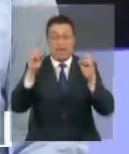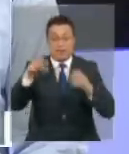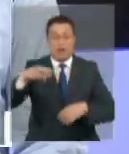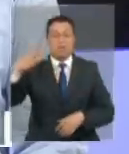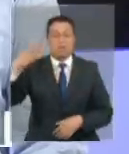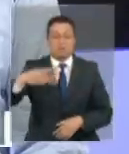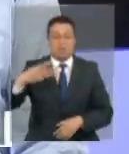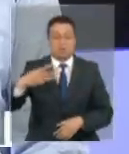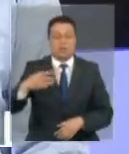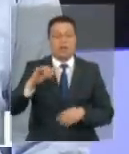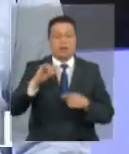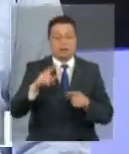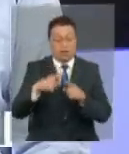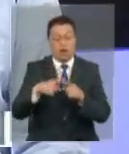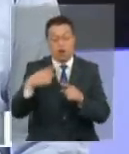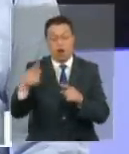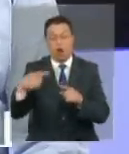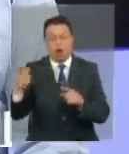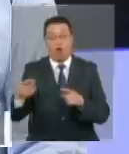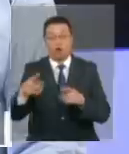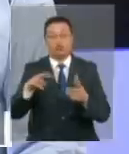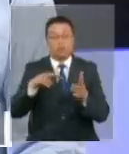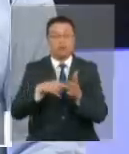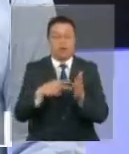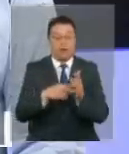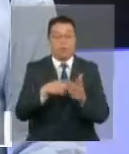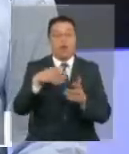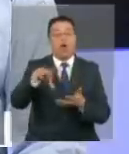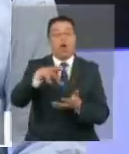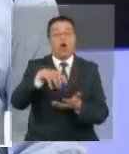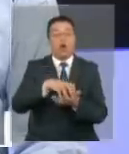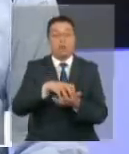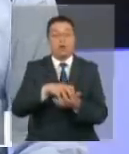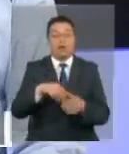municipio y trae otras consecuencias bastante desagradables